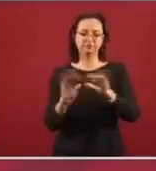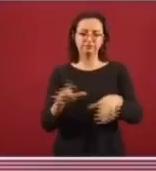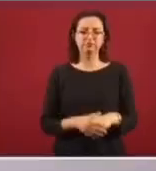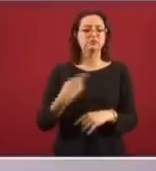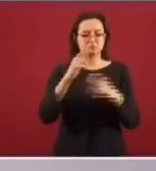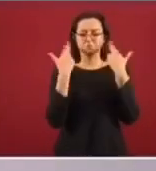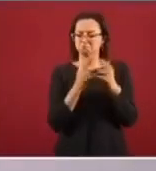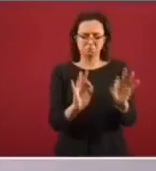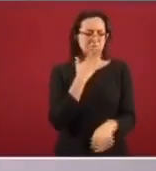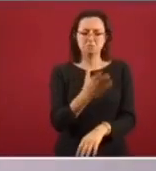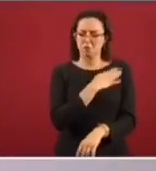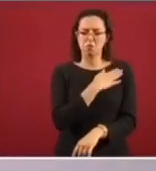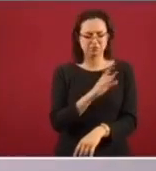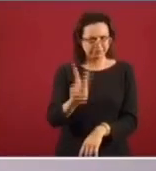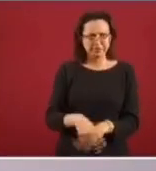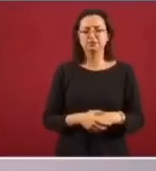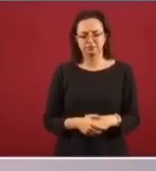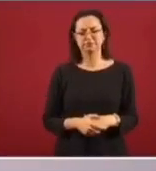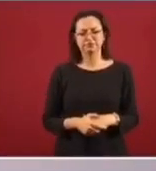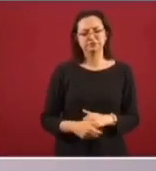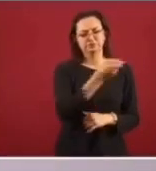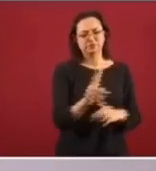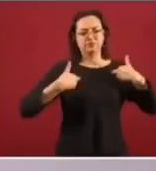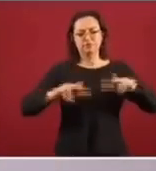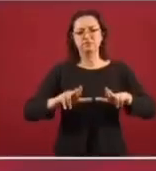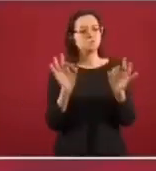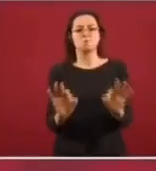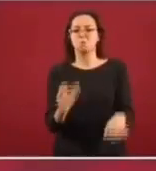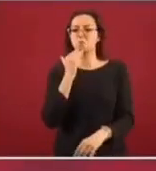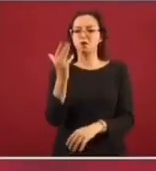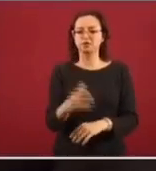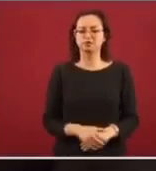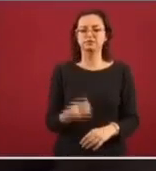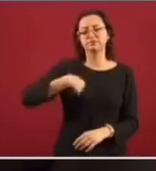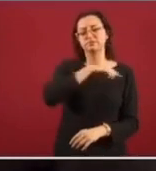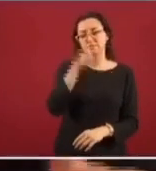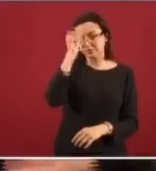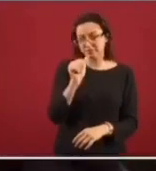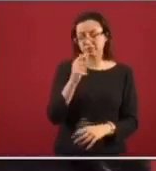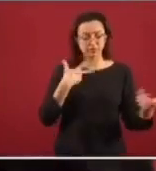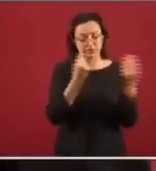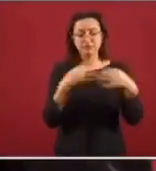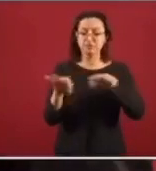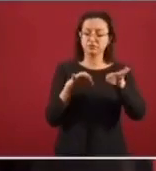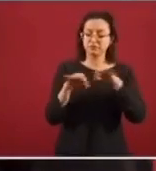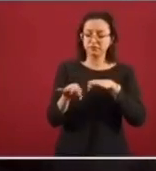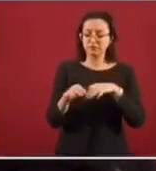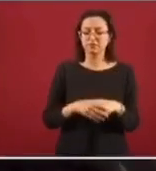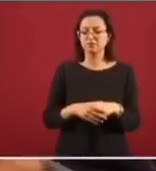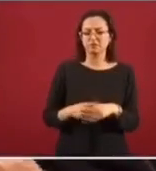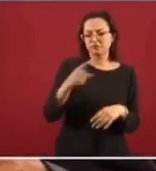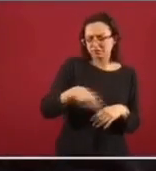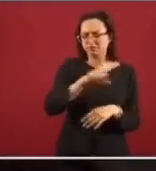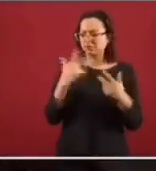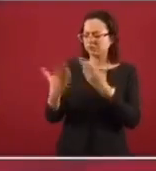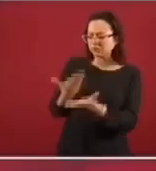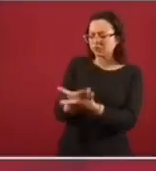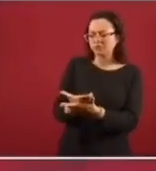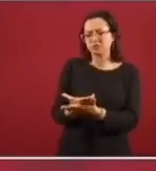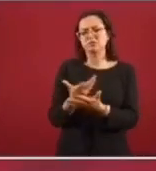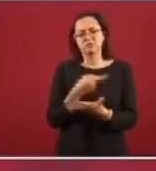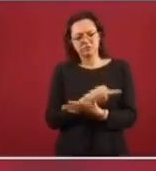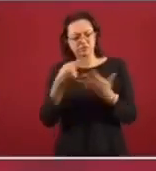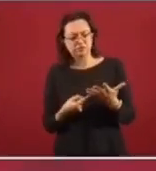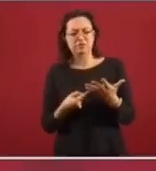Pero fue muy buena reunión, eso sí le puedo decir, con los representantes del sector empresarial. Y acordamos trabajar juntos. Ellos me hicieron una propuesta,